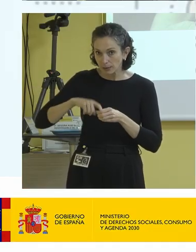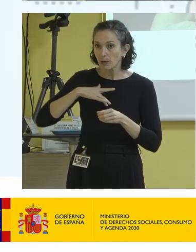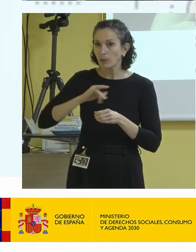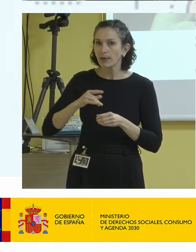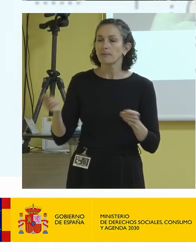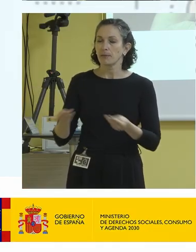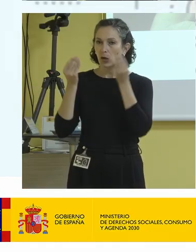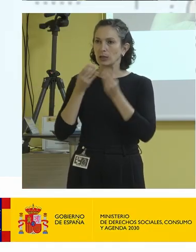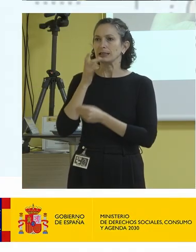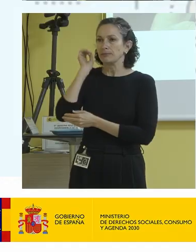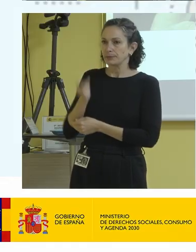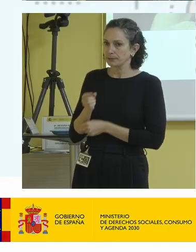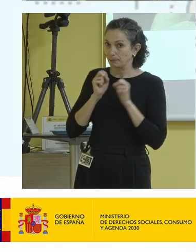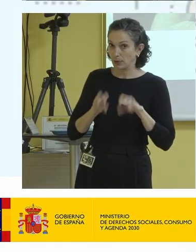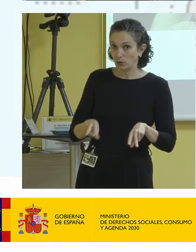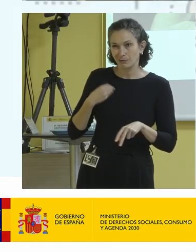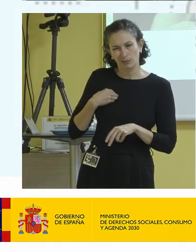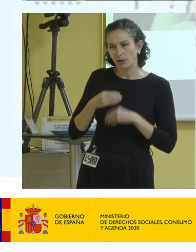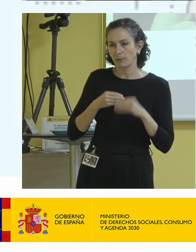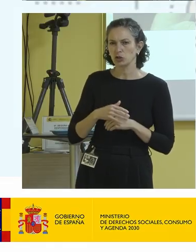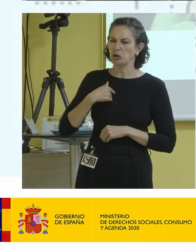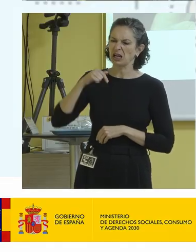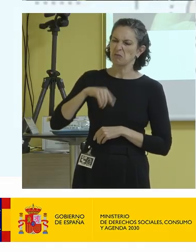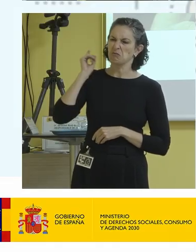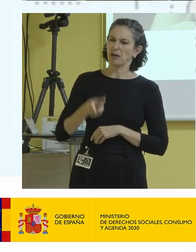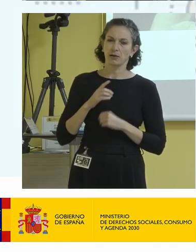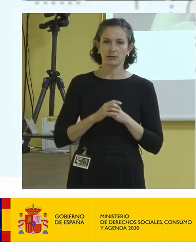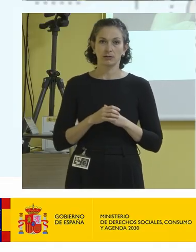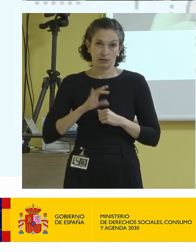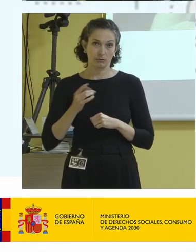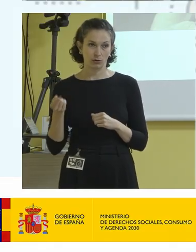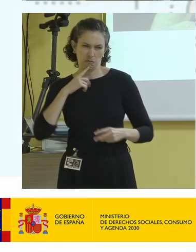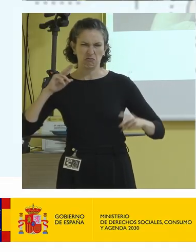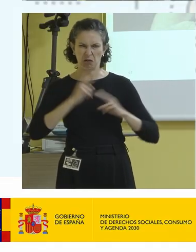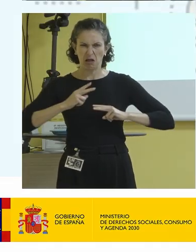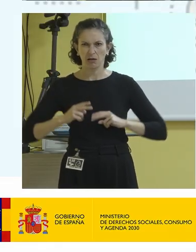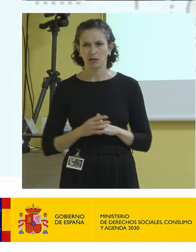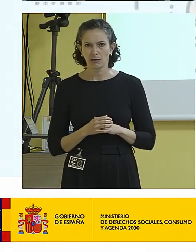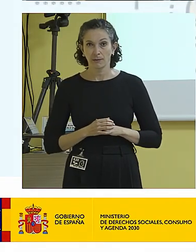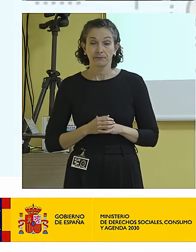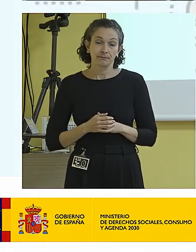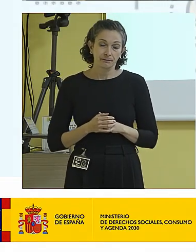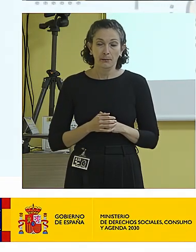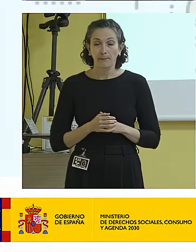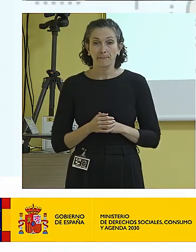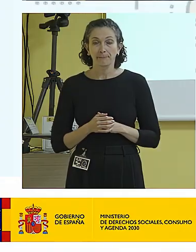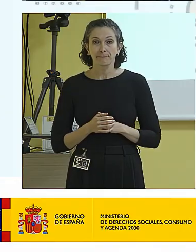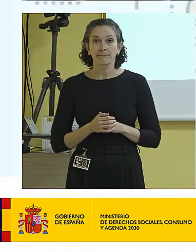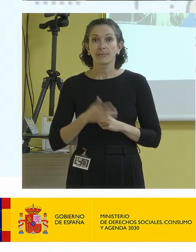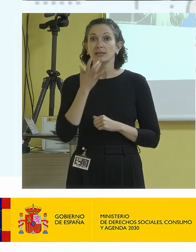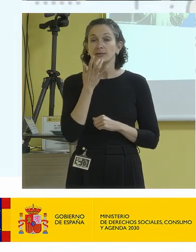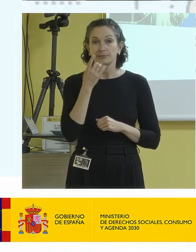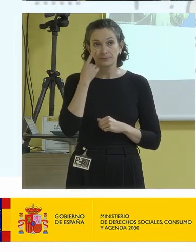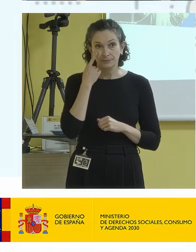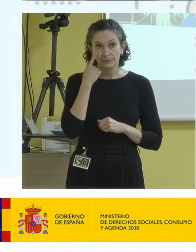imponemos. Que es justo lo que hacemos siempre. Yo mando aquí, ya, pero mi reactancia también. Entonces, eso, y sabiendo que después